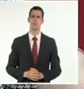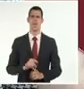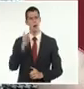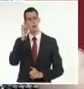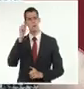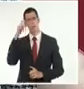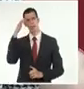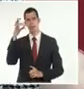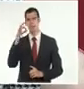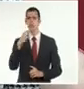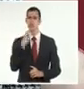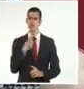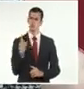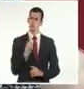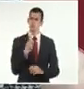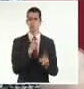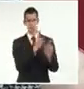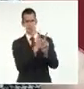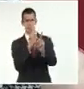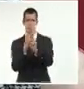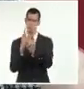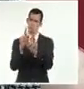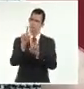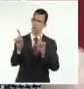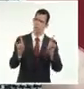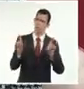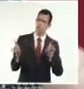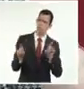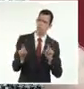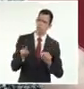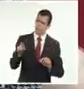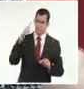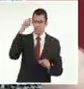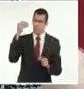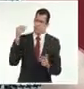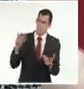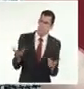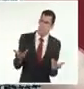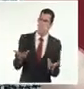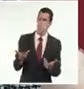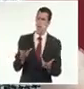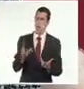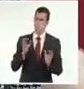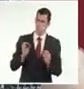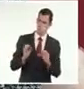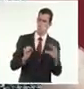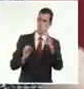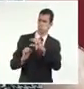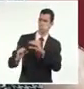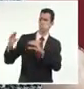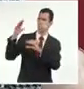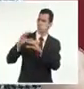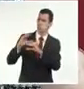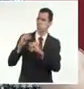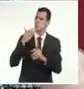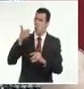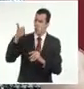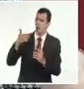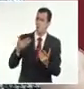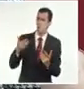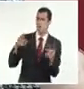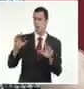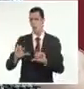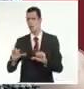alguna... Nos ha conmovido realmente porque no lo esperábamos. Y estamos